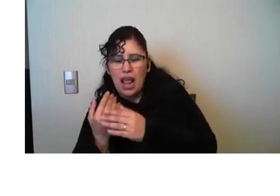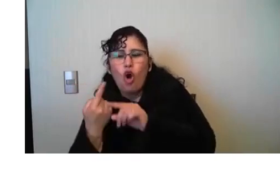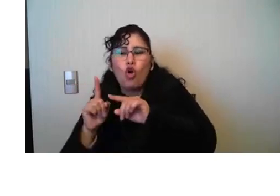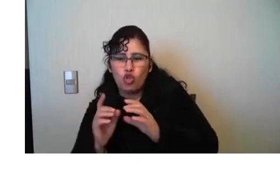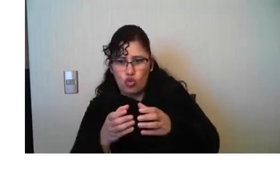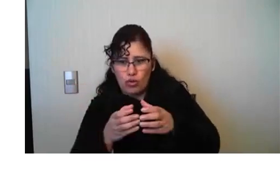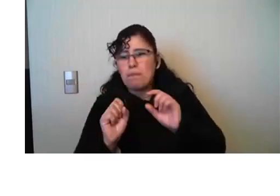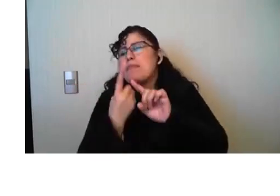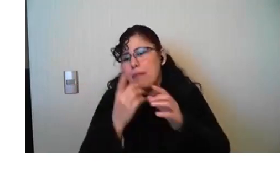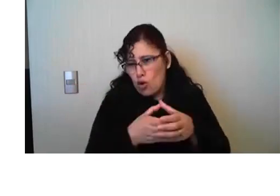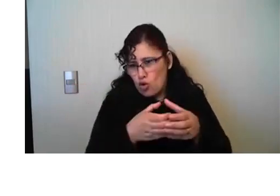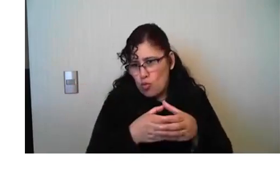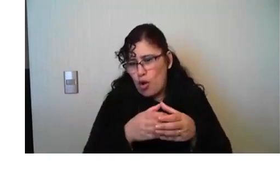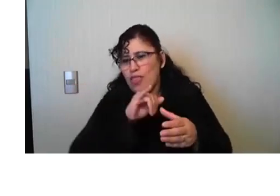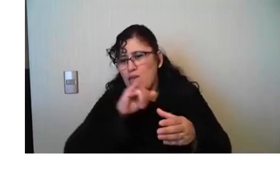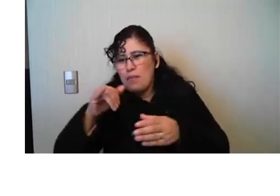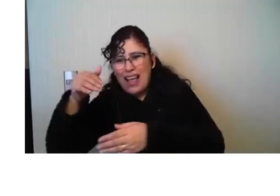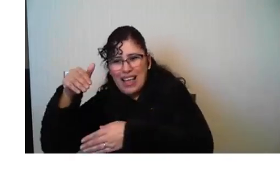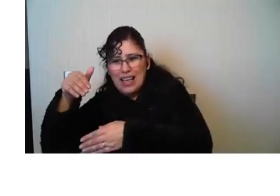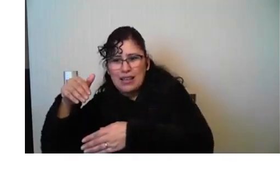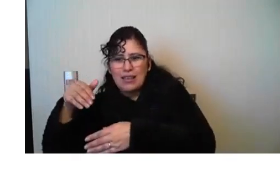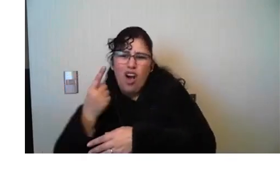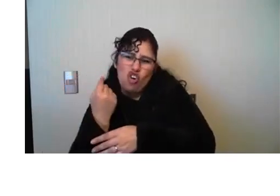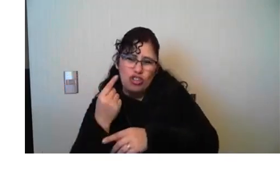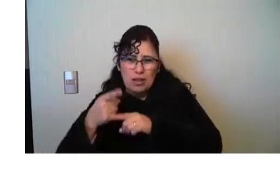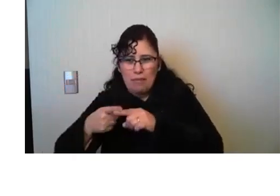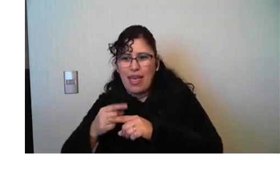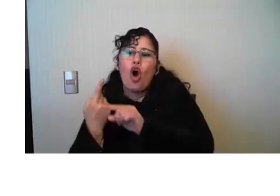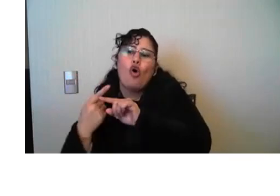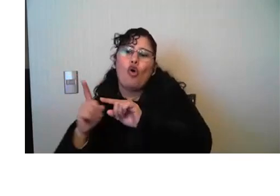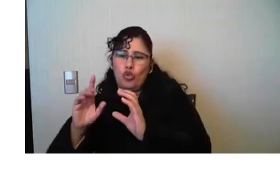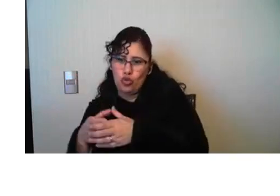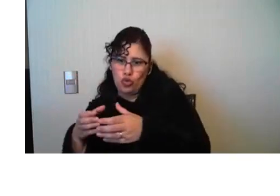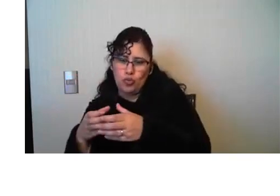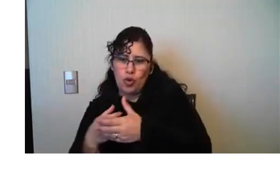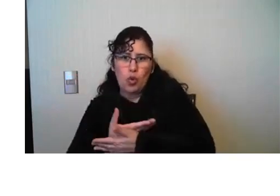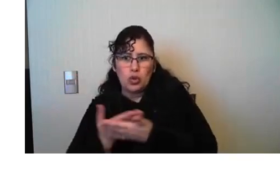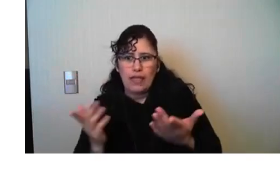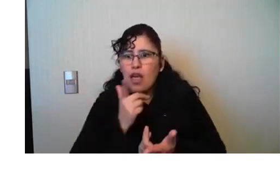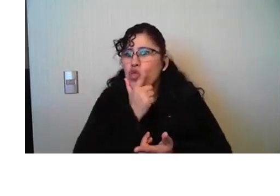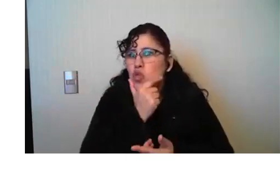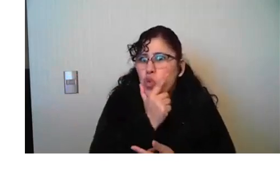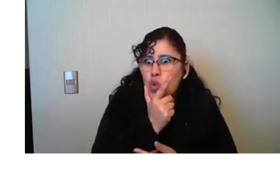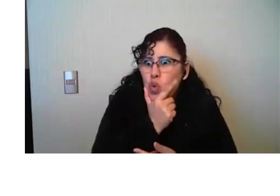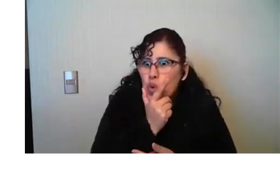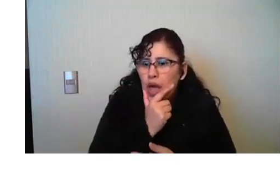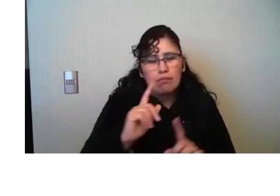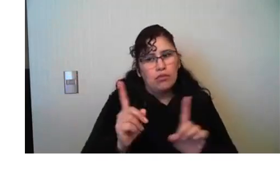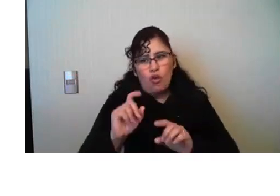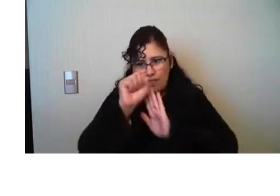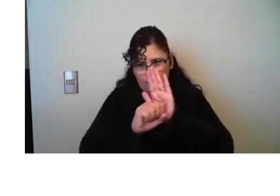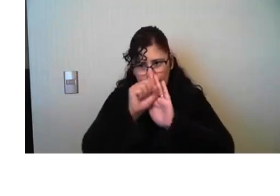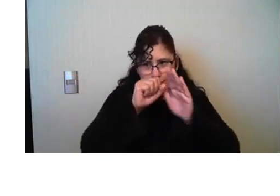y un segundo grupo, para hacer repaso de todo lo que hemos visto, todas las dudas que puedan tener. No es una actividad que generalmente se grabe, es